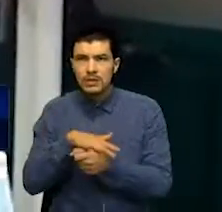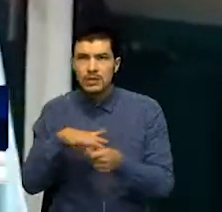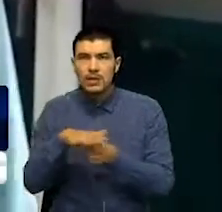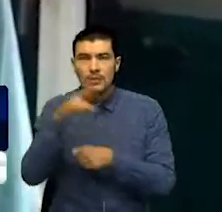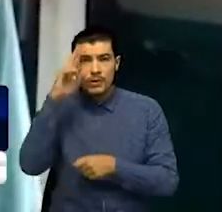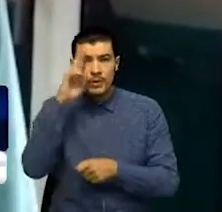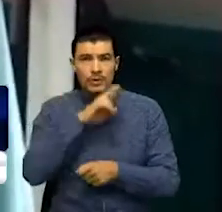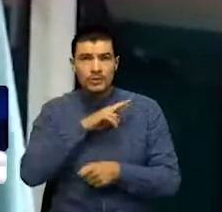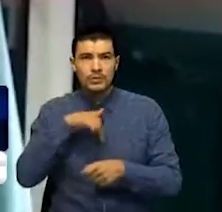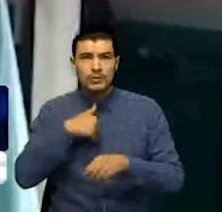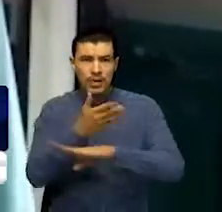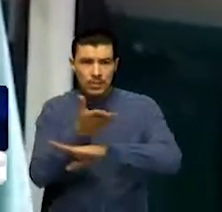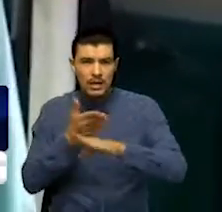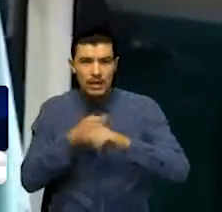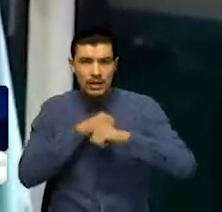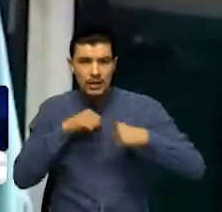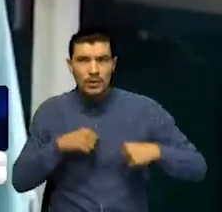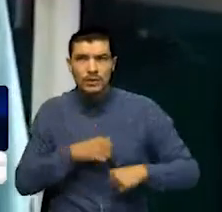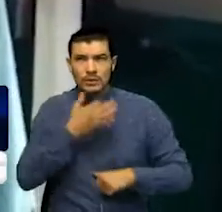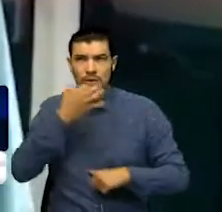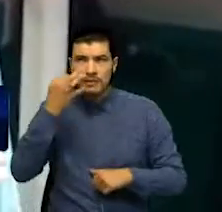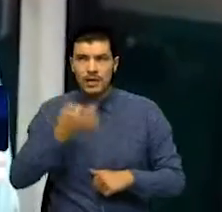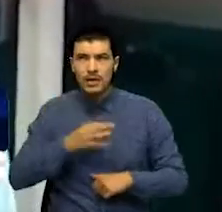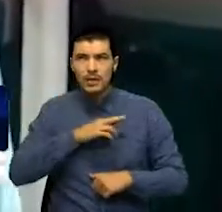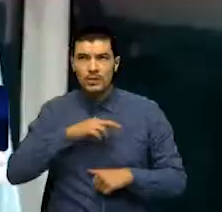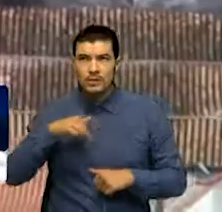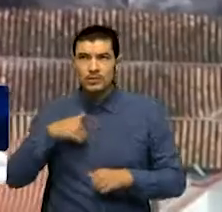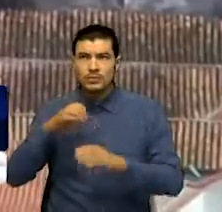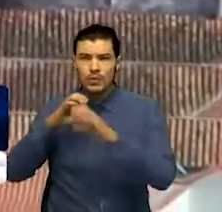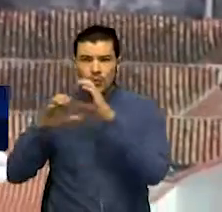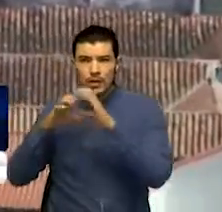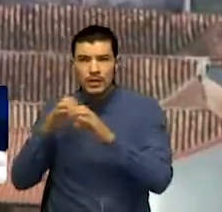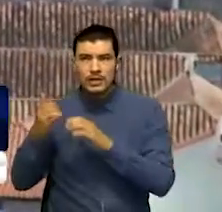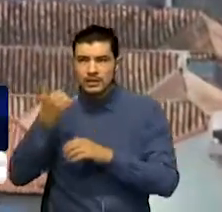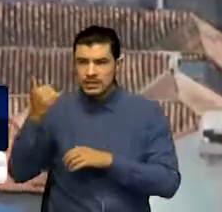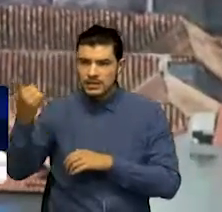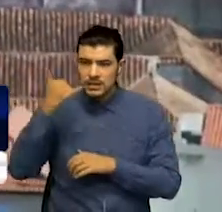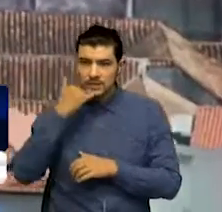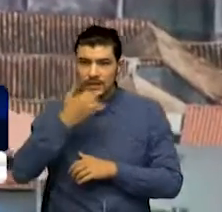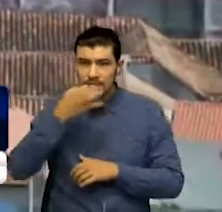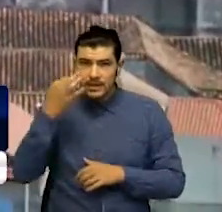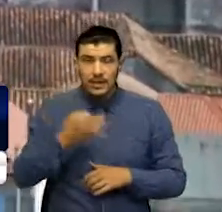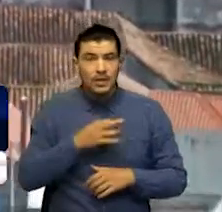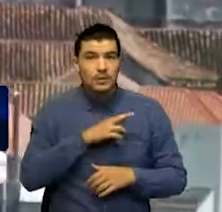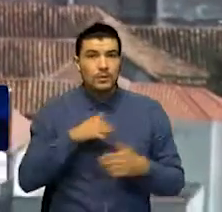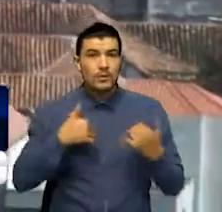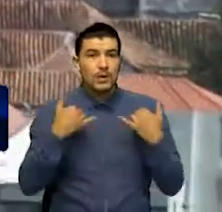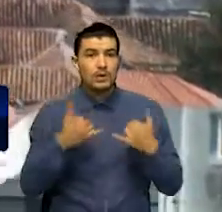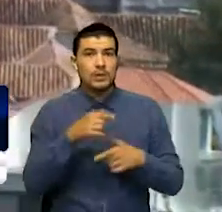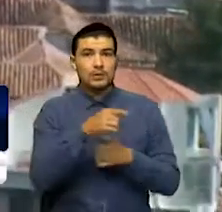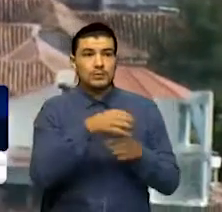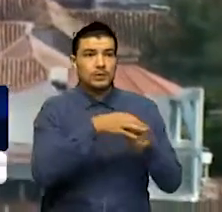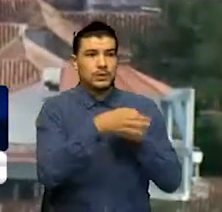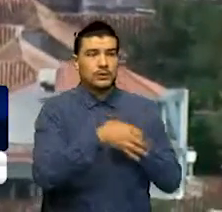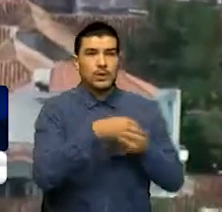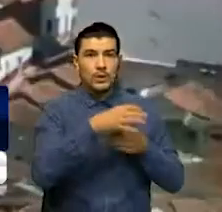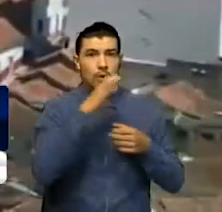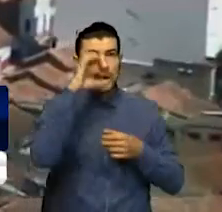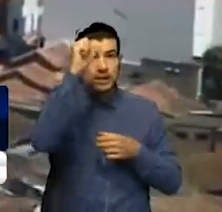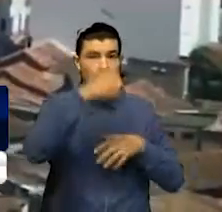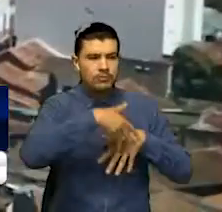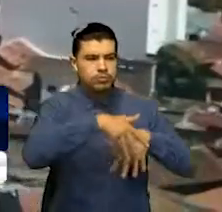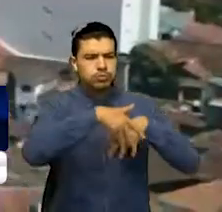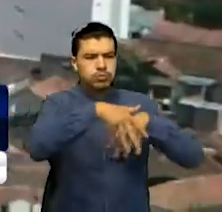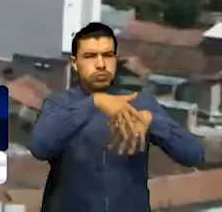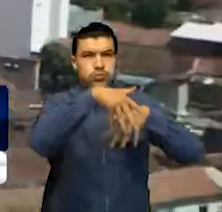es que les pedimos el corazón que se comunican con cada uno de nosotros en ocaña se han adelantado marchas para exigir la pronta liberación del comerciante